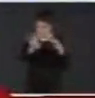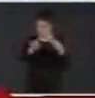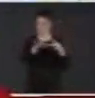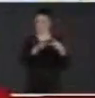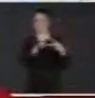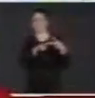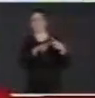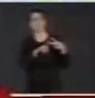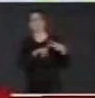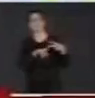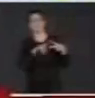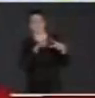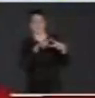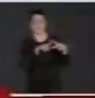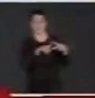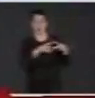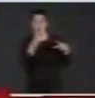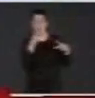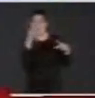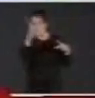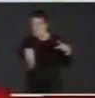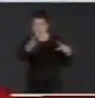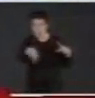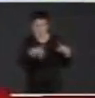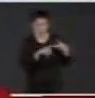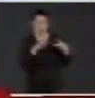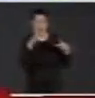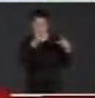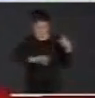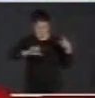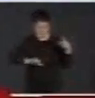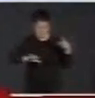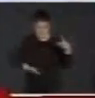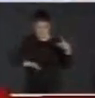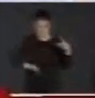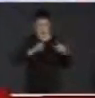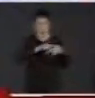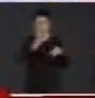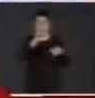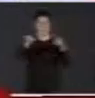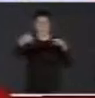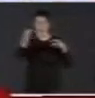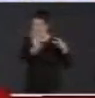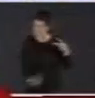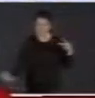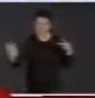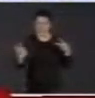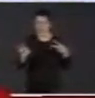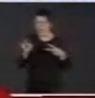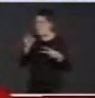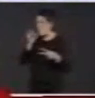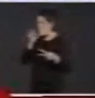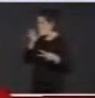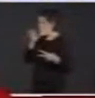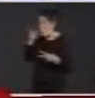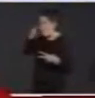más. Nunca le des de comer, ni lo mojes después de las 12. Porque,